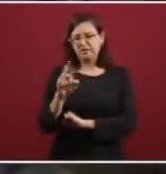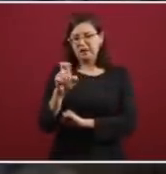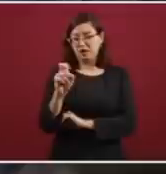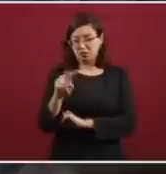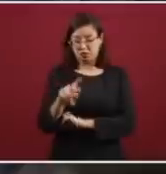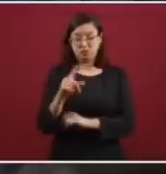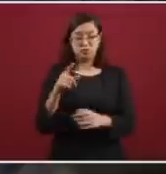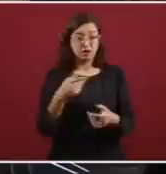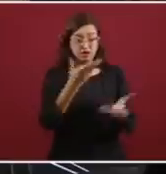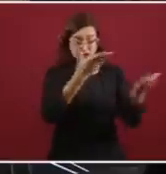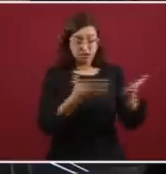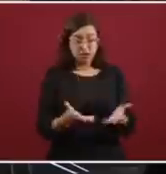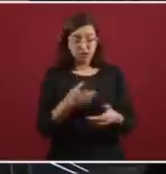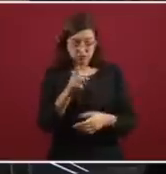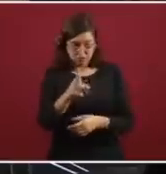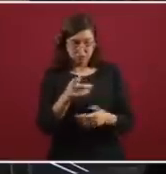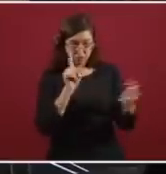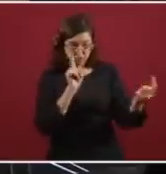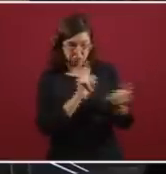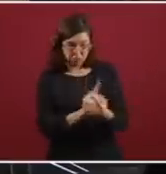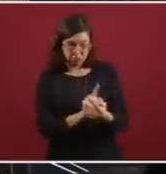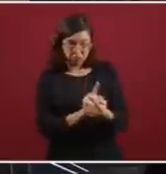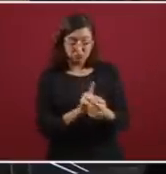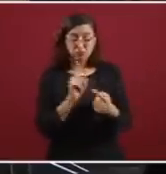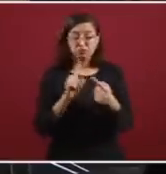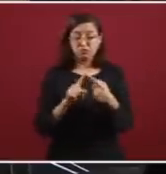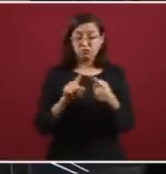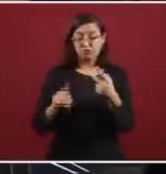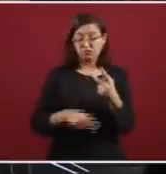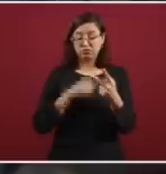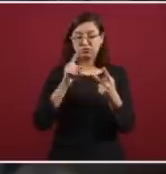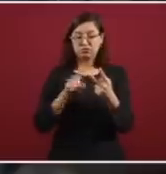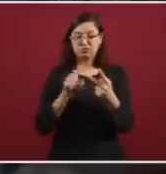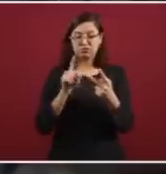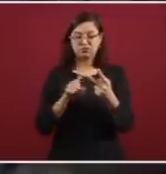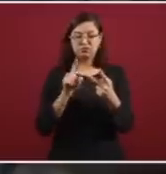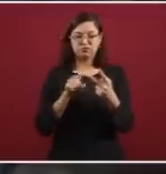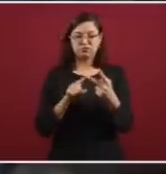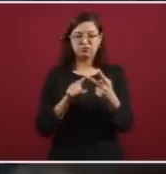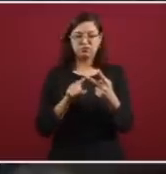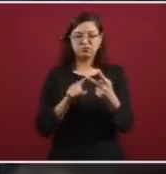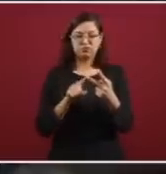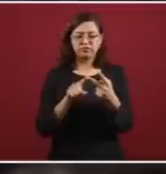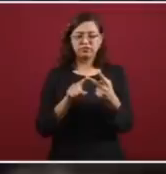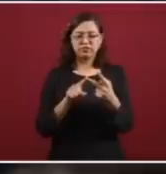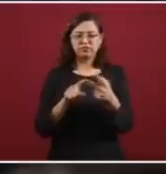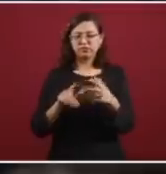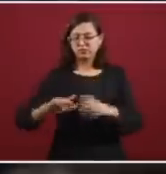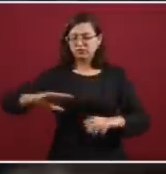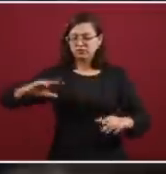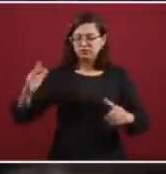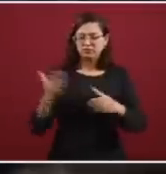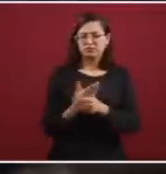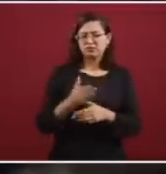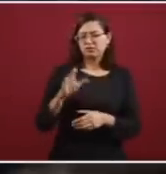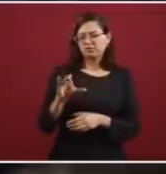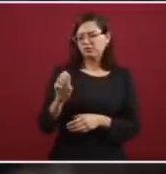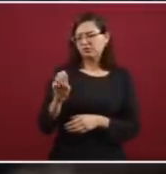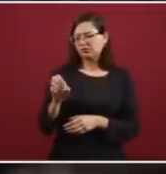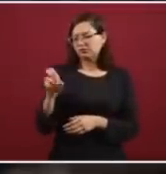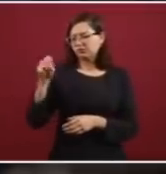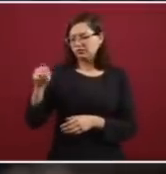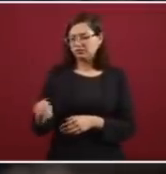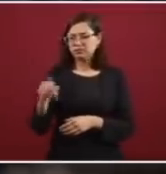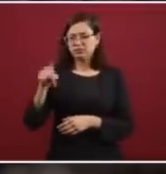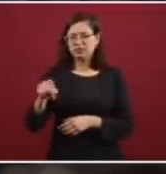primera pregunta. Y la segunda, los expedientes del CISEN no han llegado todavía